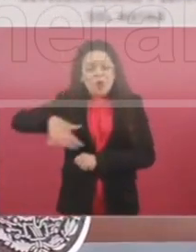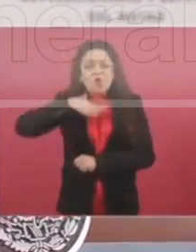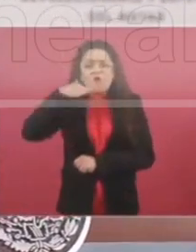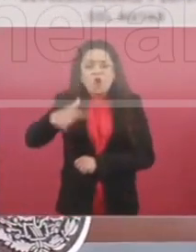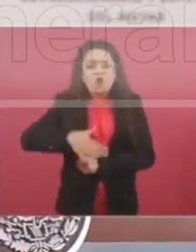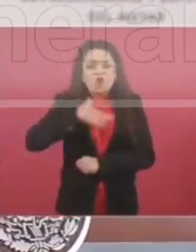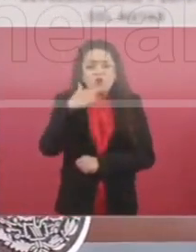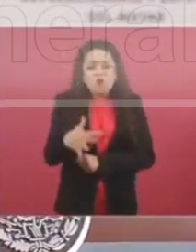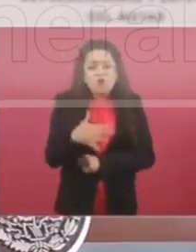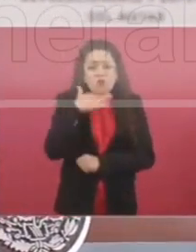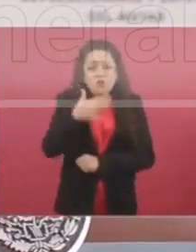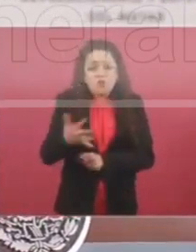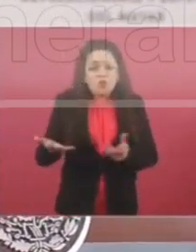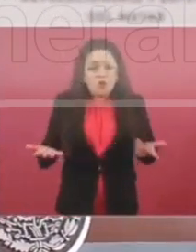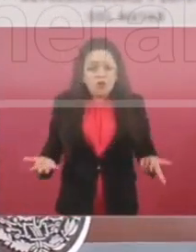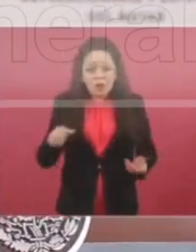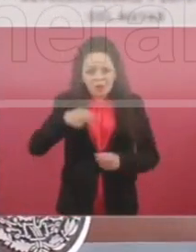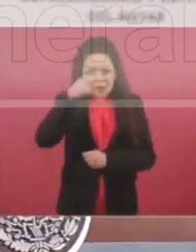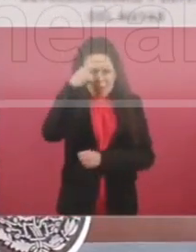Porque esto